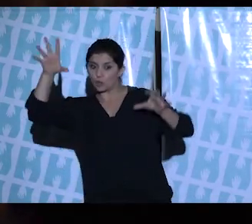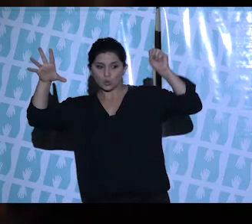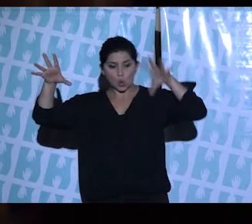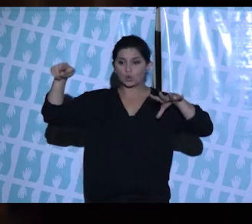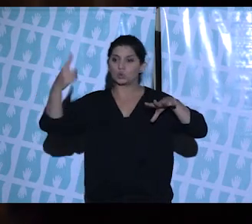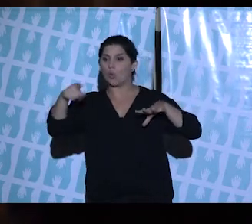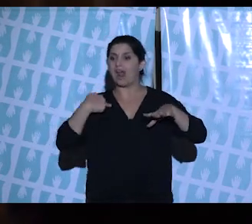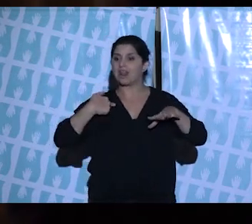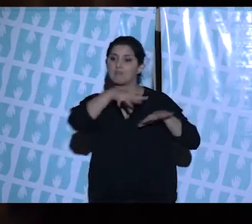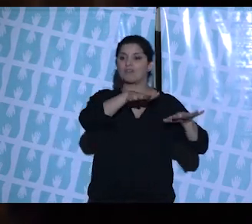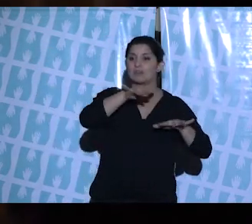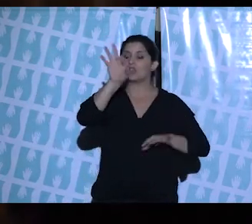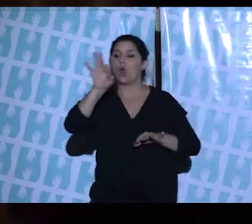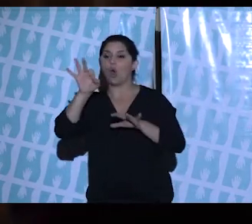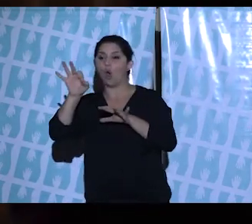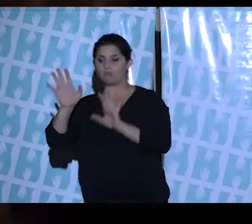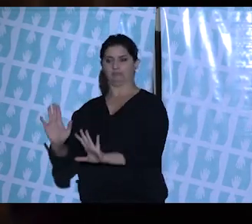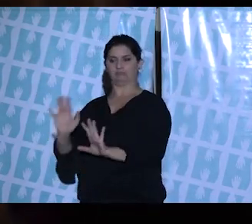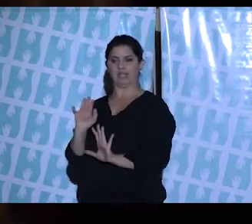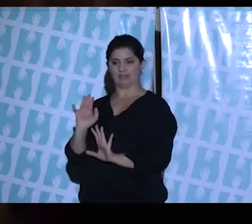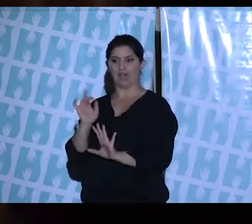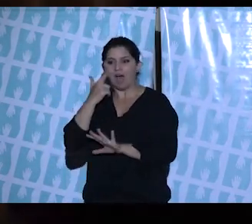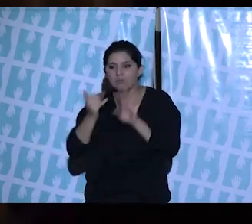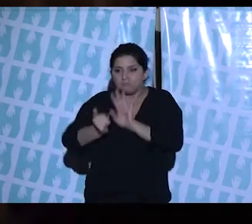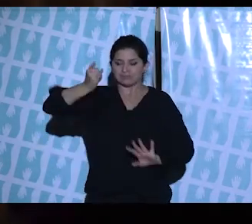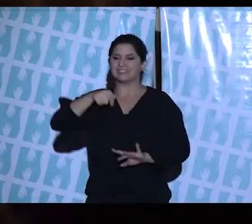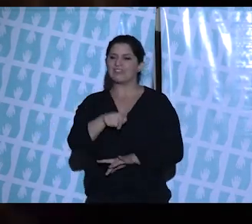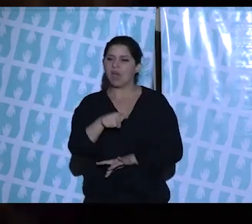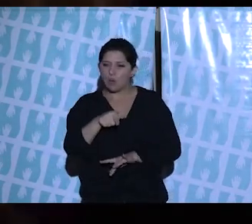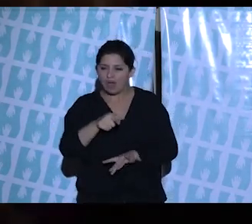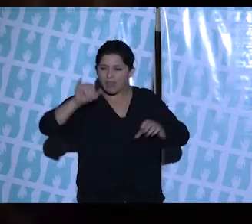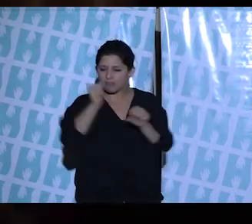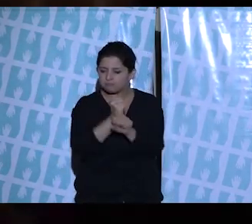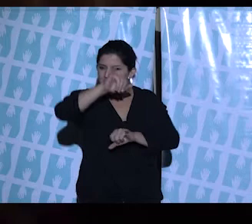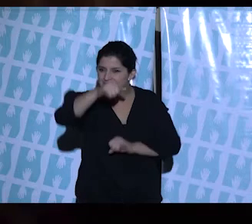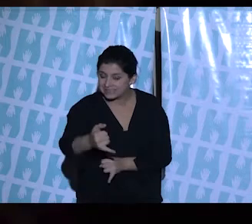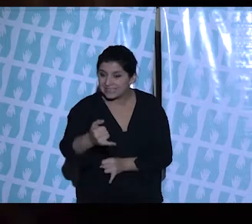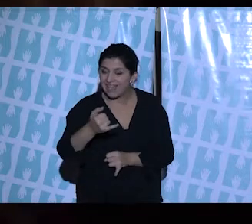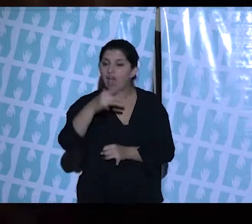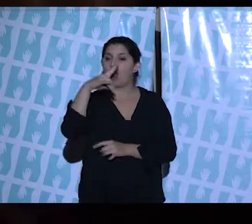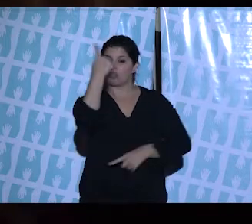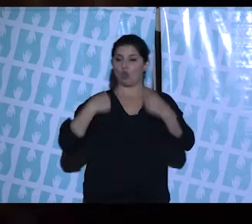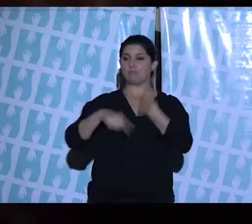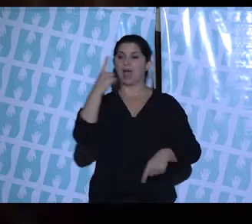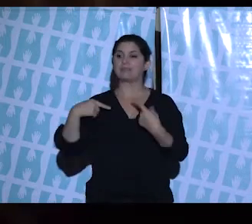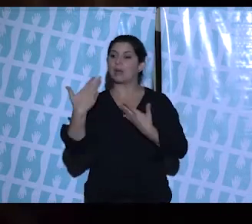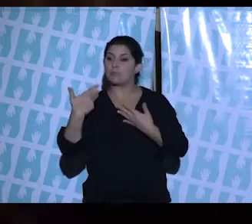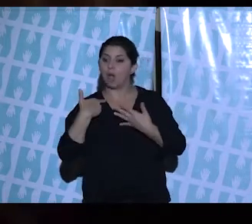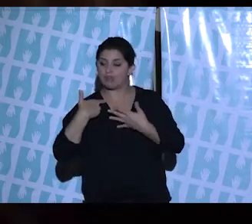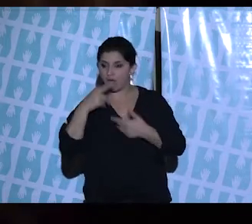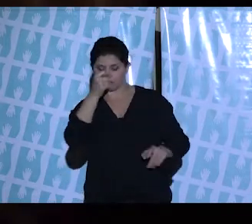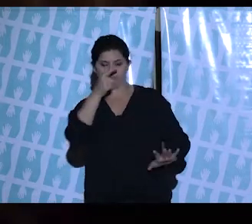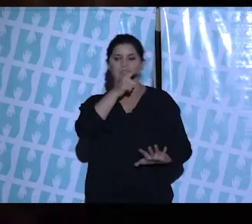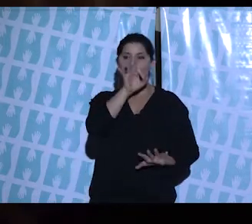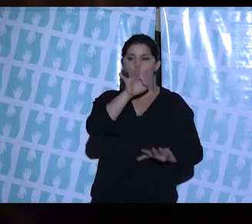pocos años confirmar la hipótesis que la dopamina servía como acelerador y como freno en